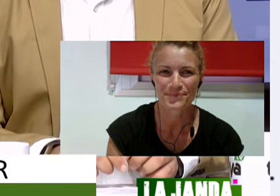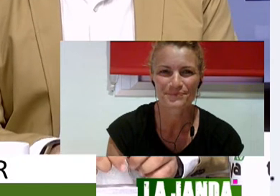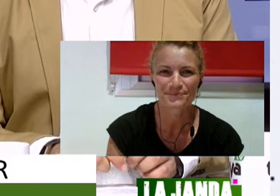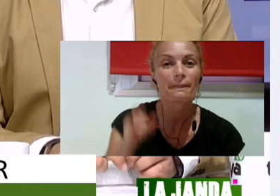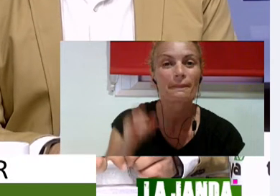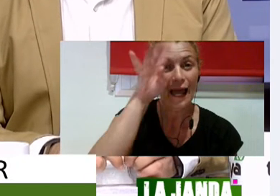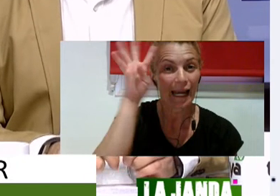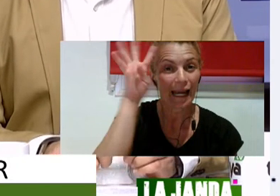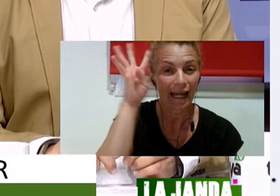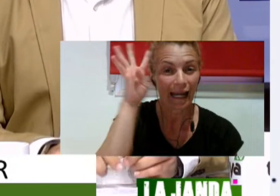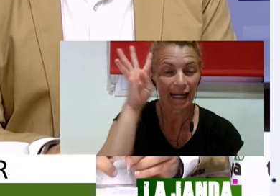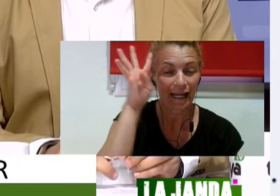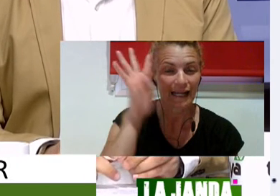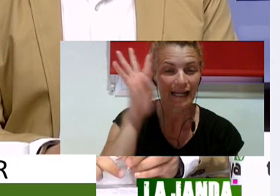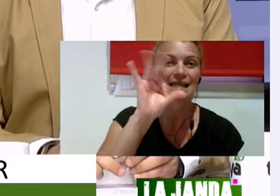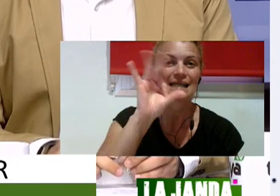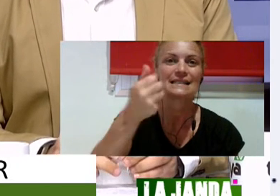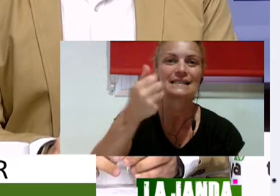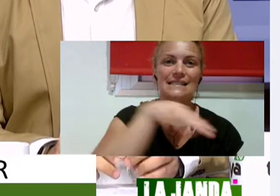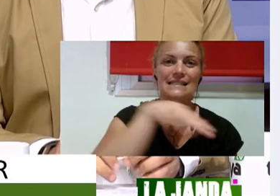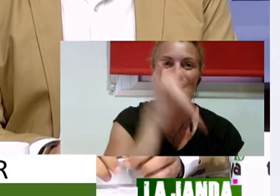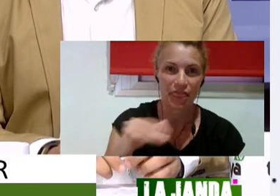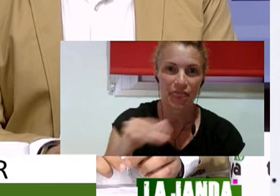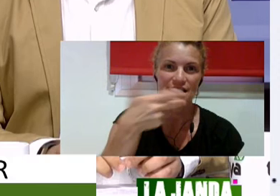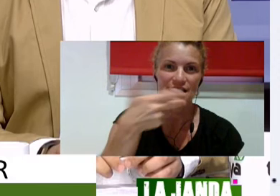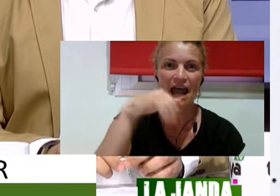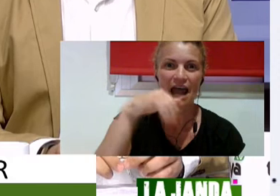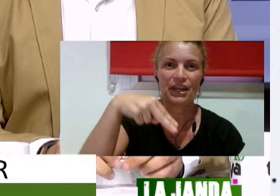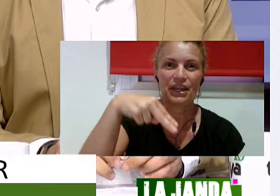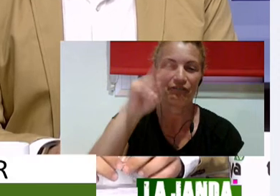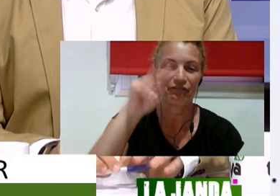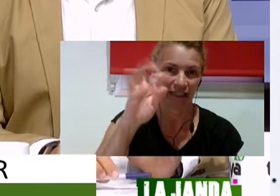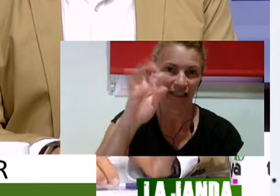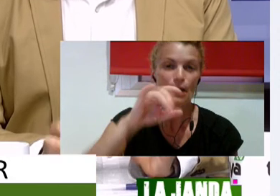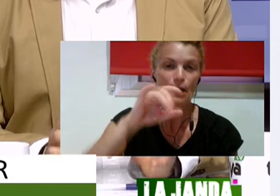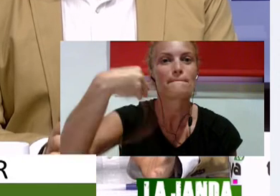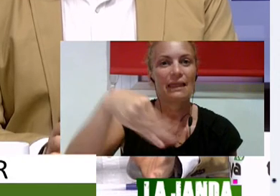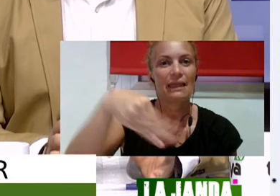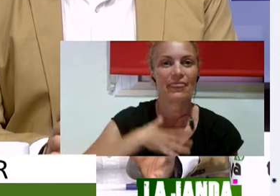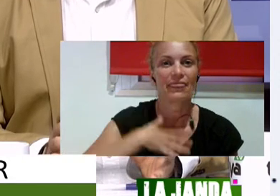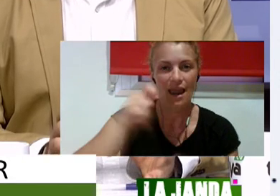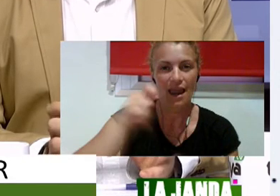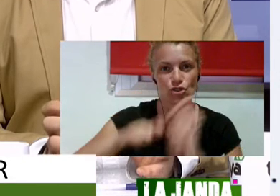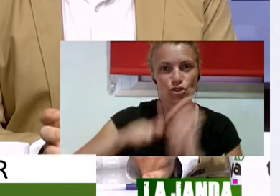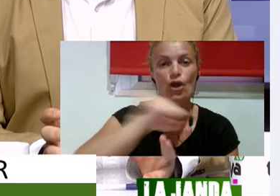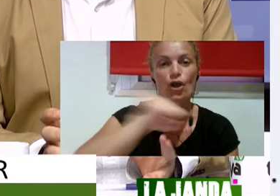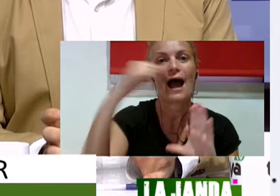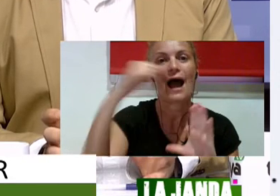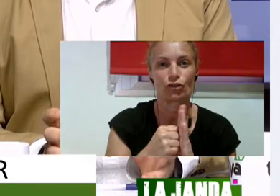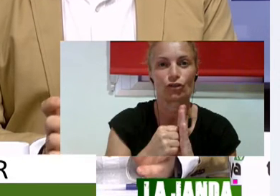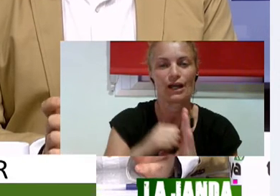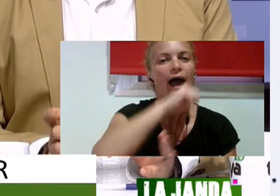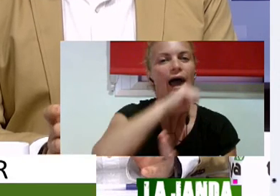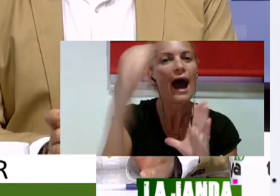Alejandro Sánchez Chavinet, presidente de Albor. Albor, que es un